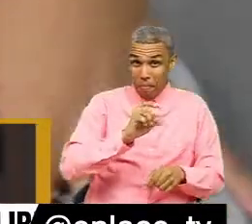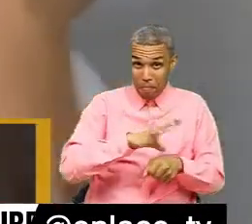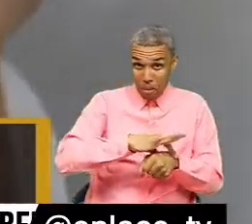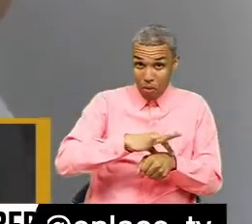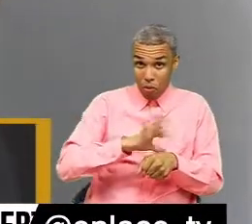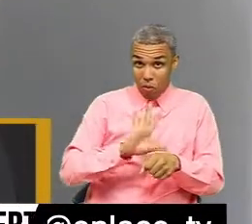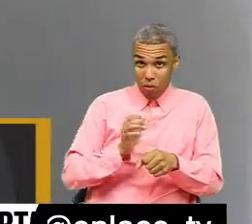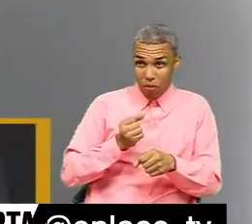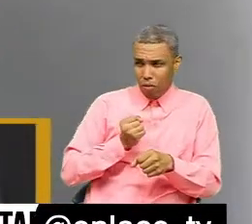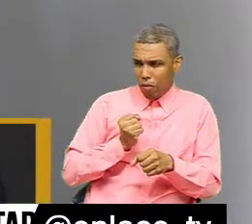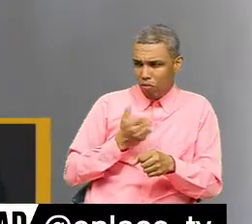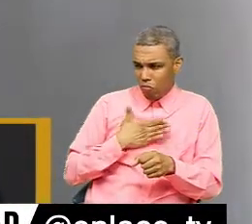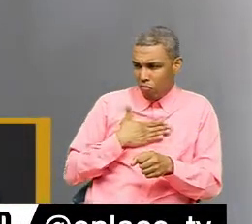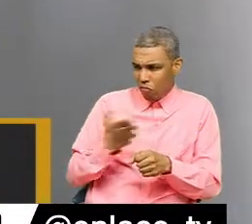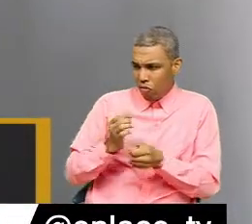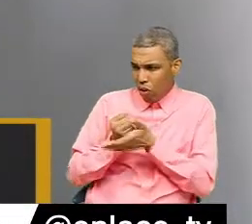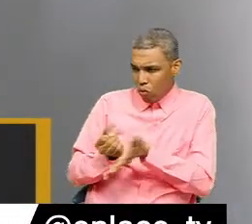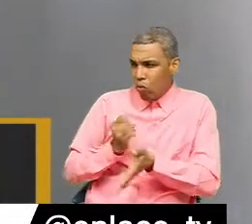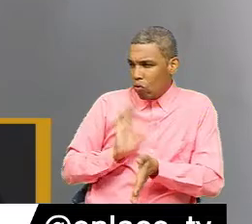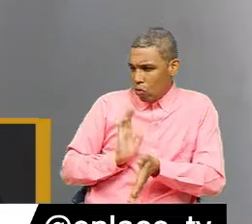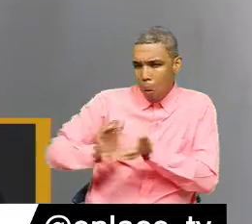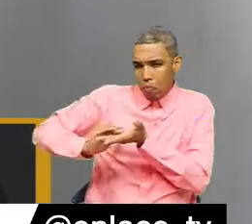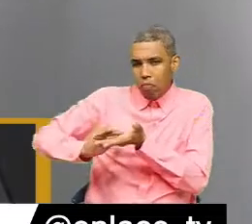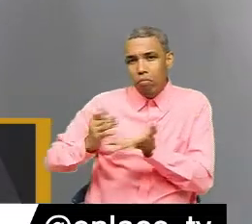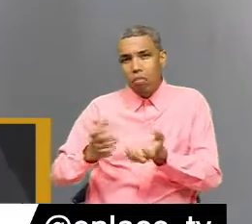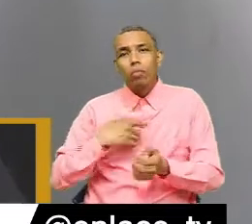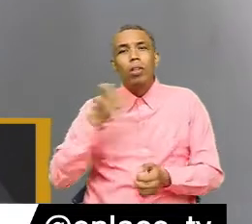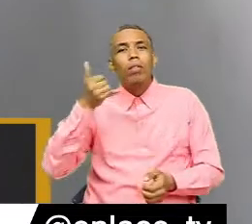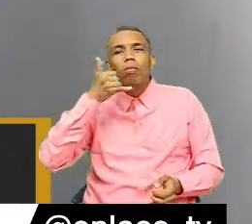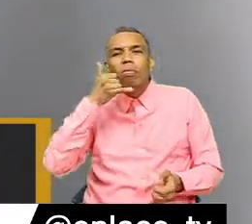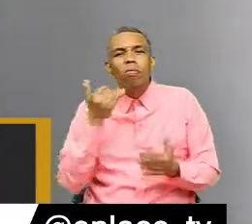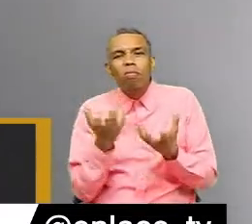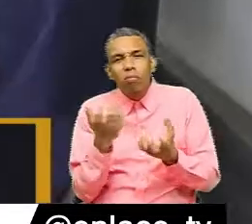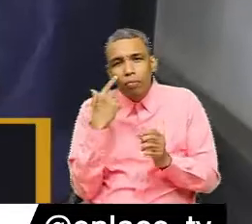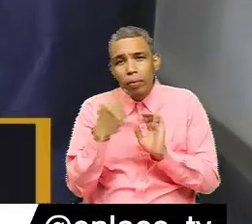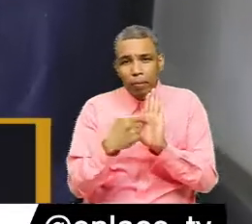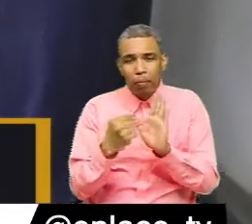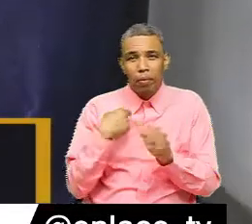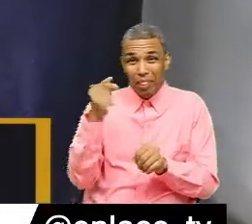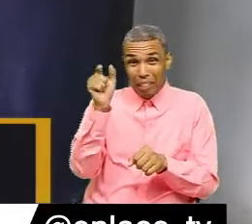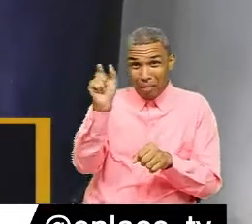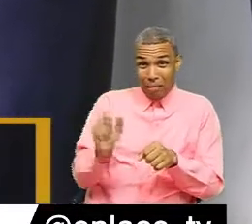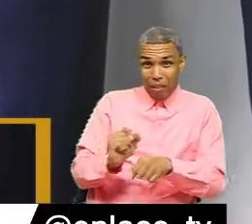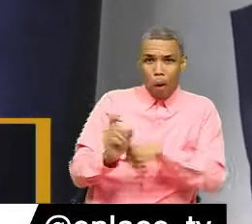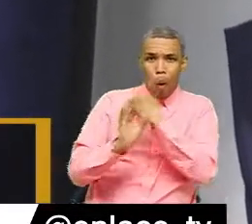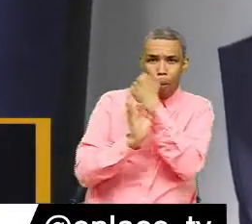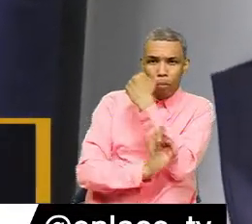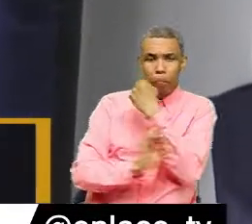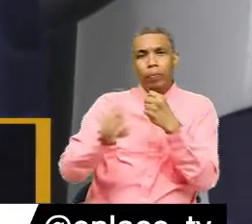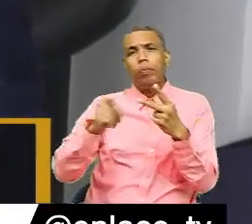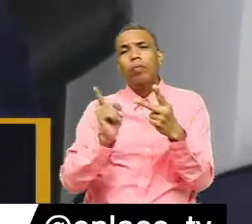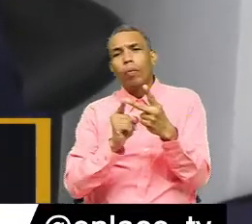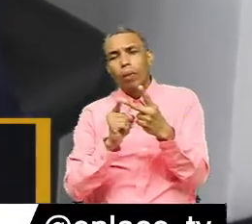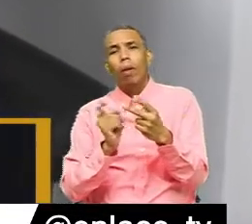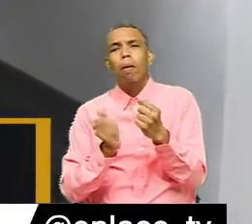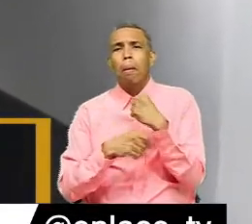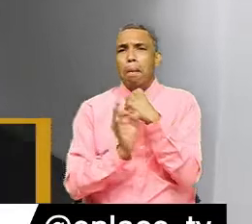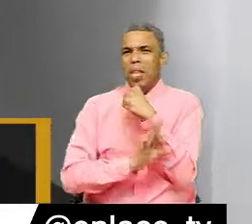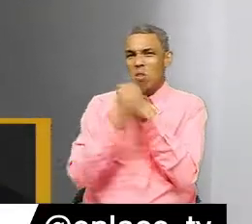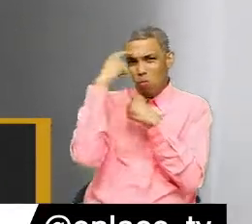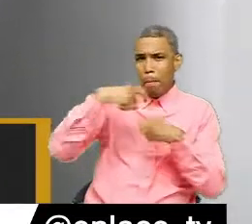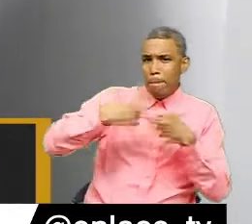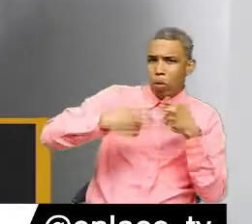a esta familia residente en Campo 38, es el siguiente. Ellos requieren un psicólogo, un psiquiatra, un pediatra, terapistas